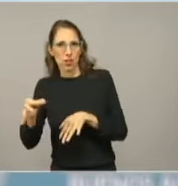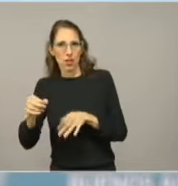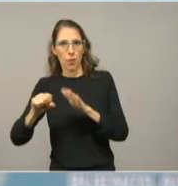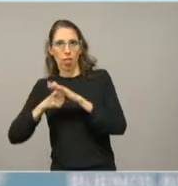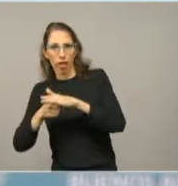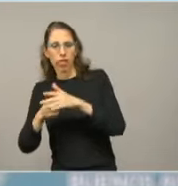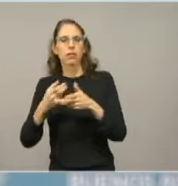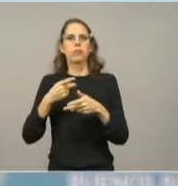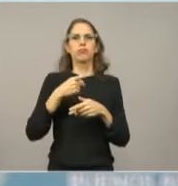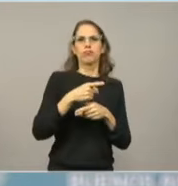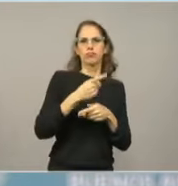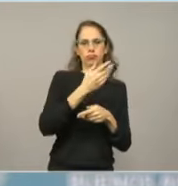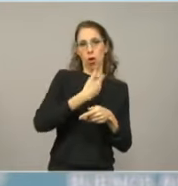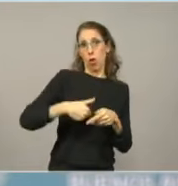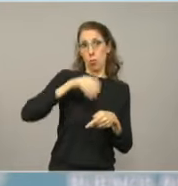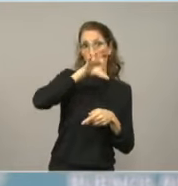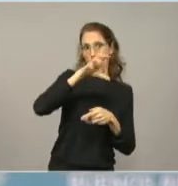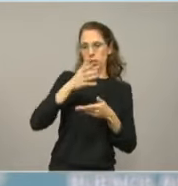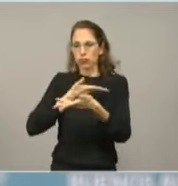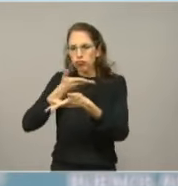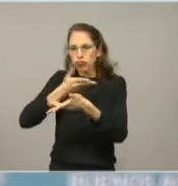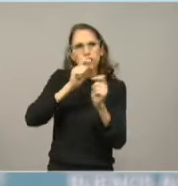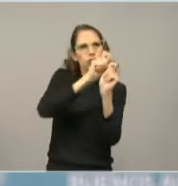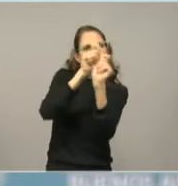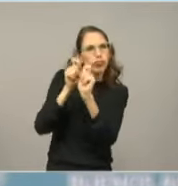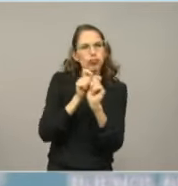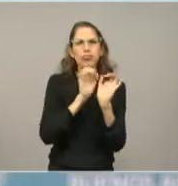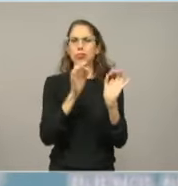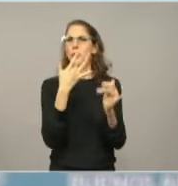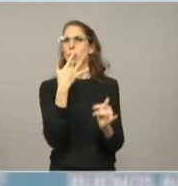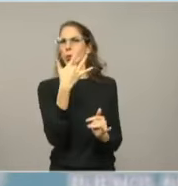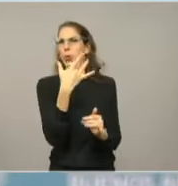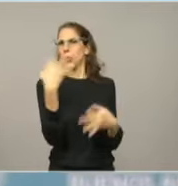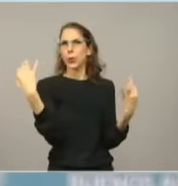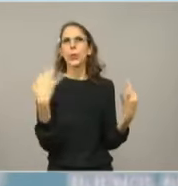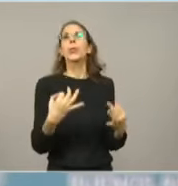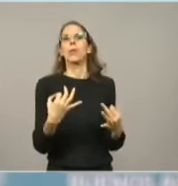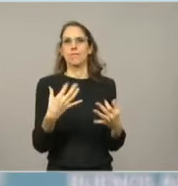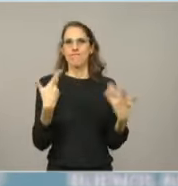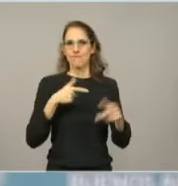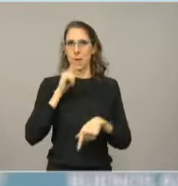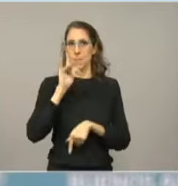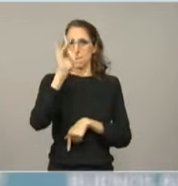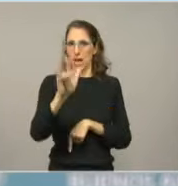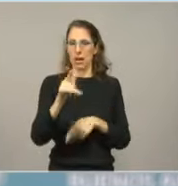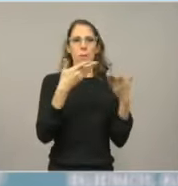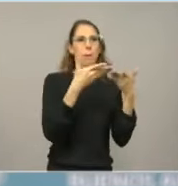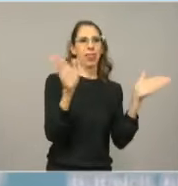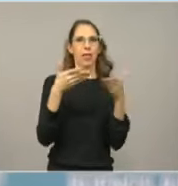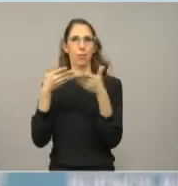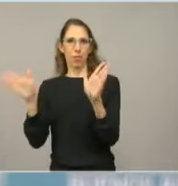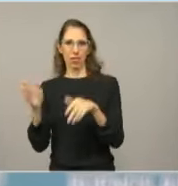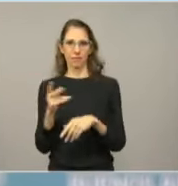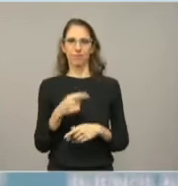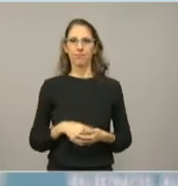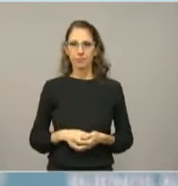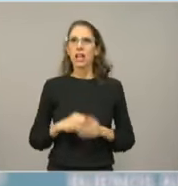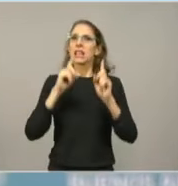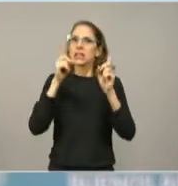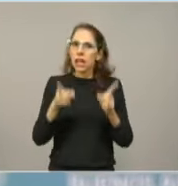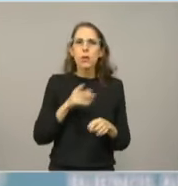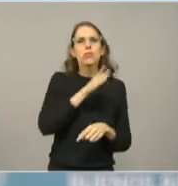llevado adelante una obra preciosa realmente muy preciosa así que vamos a estar inaugurando eso y también se van a recorrer las